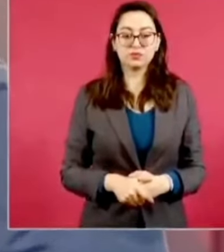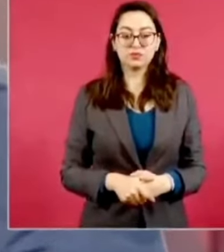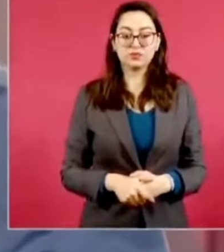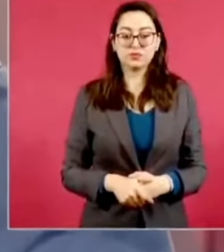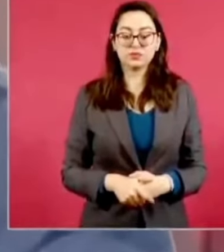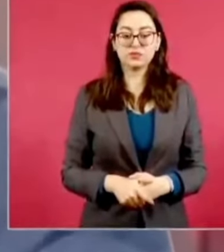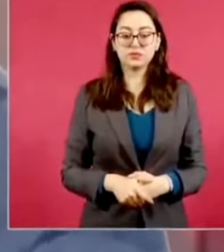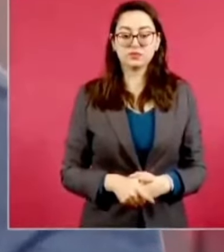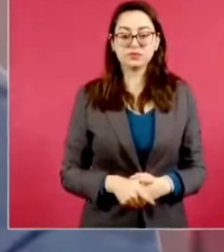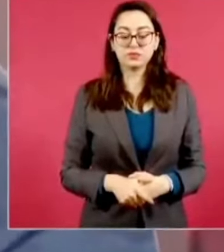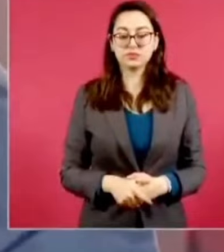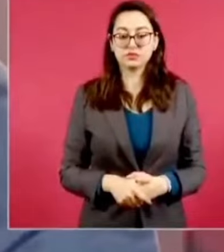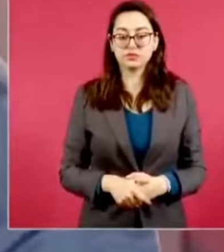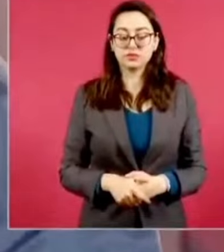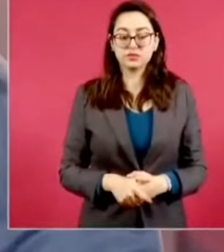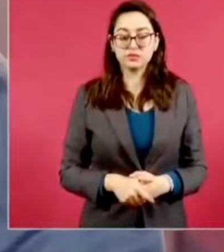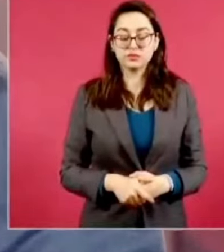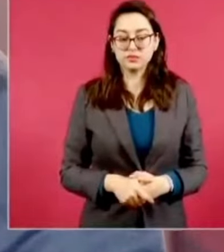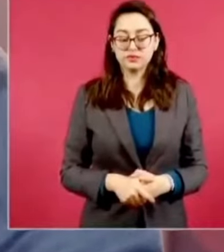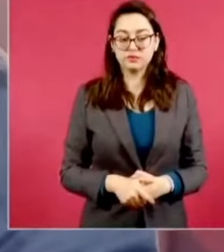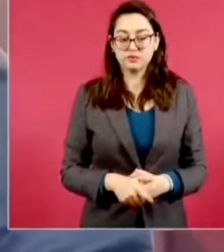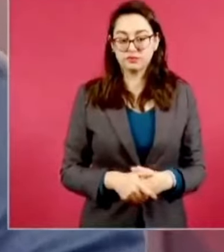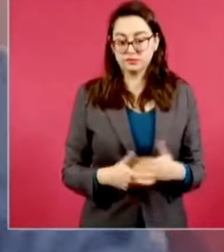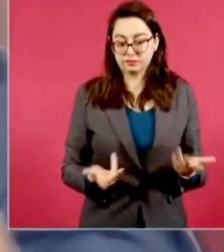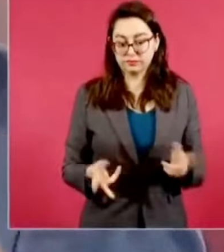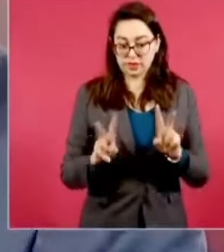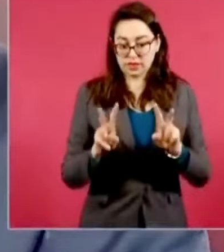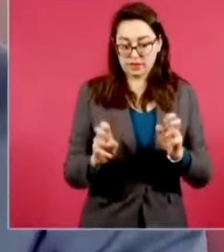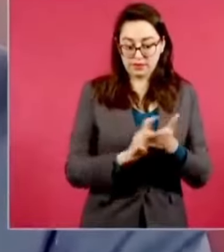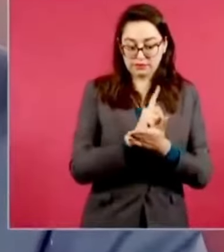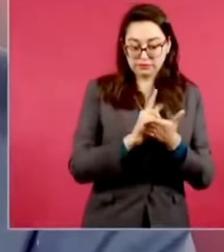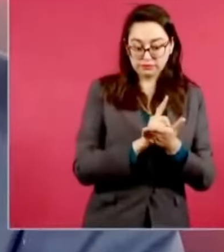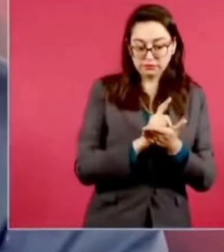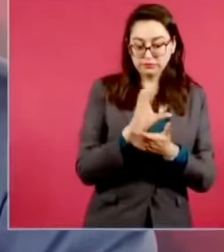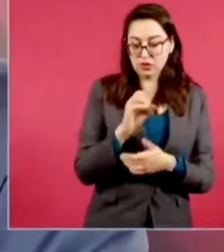de el asesinato Colosio, es lo mismo.